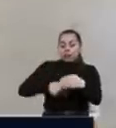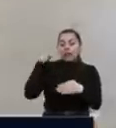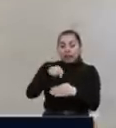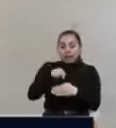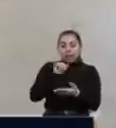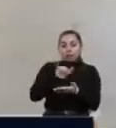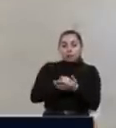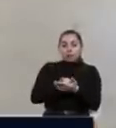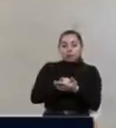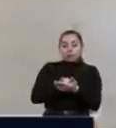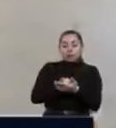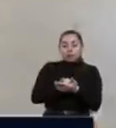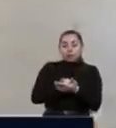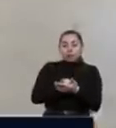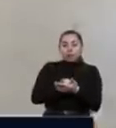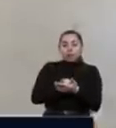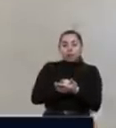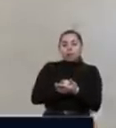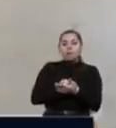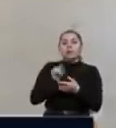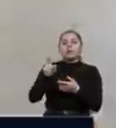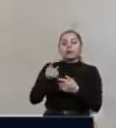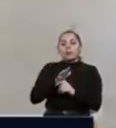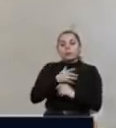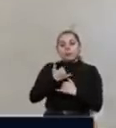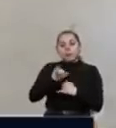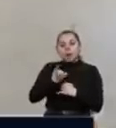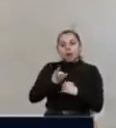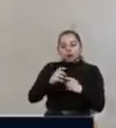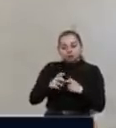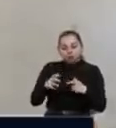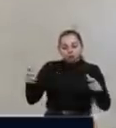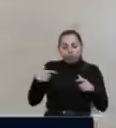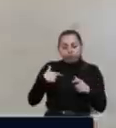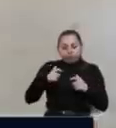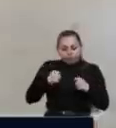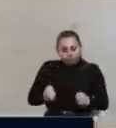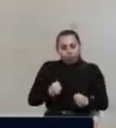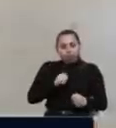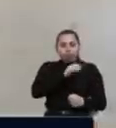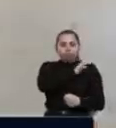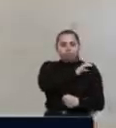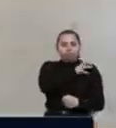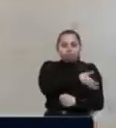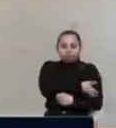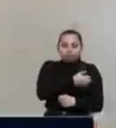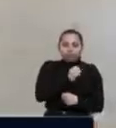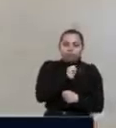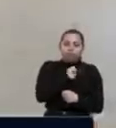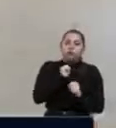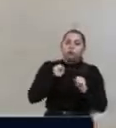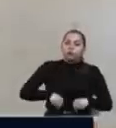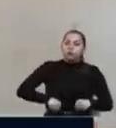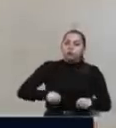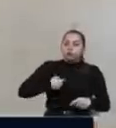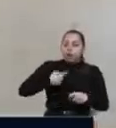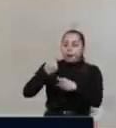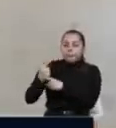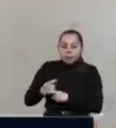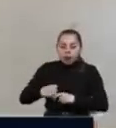eventos haya una mayor capacidad, una mayor eficacia en el